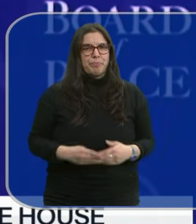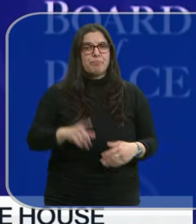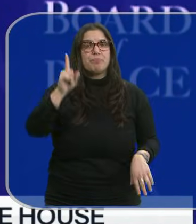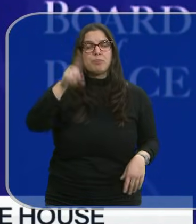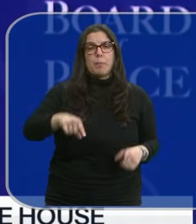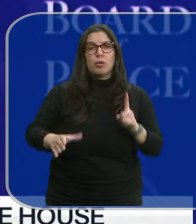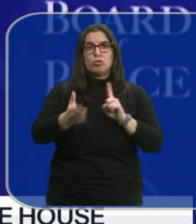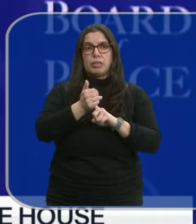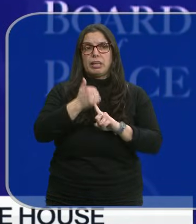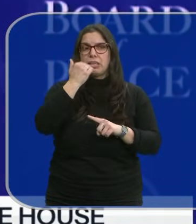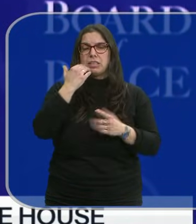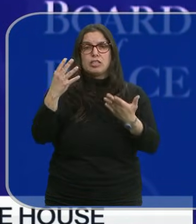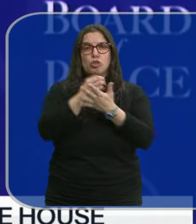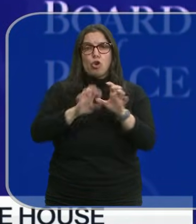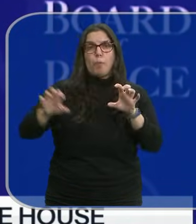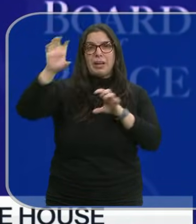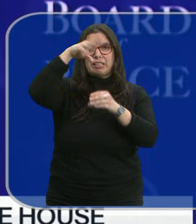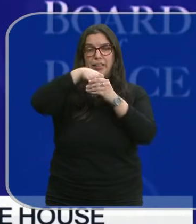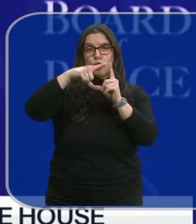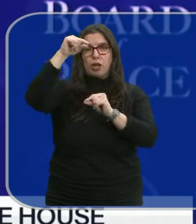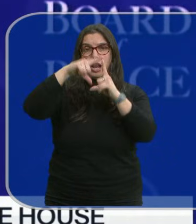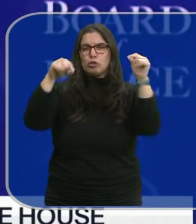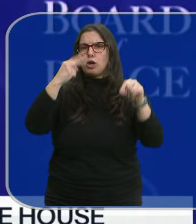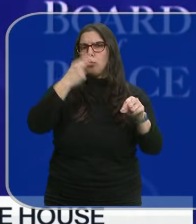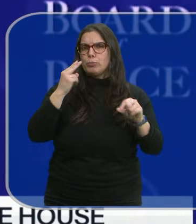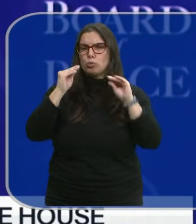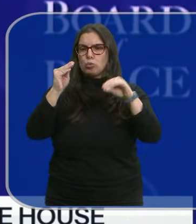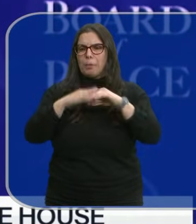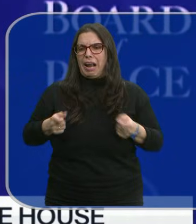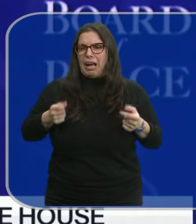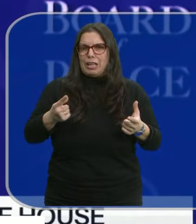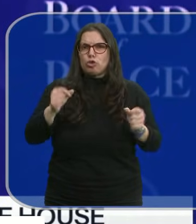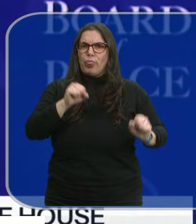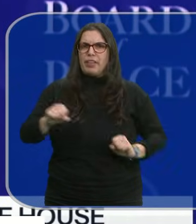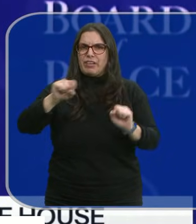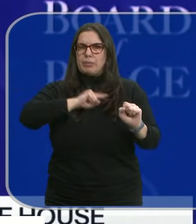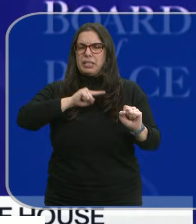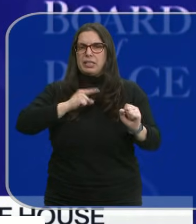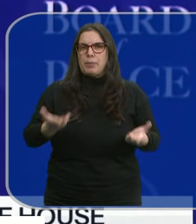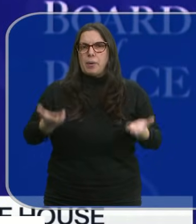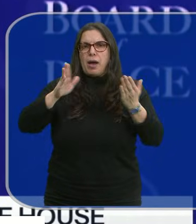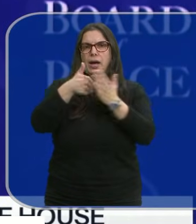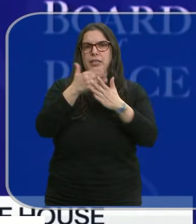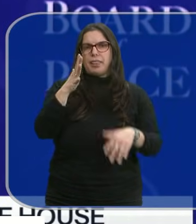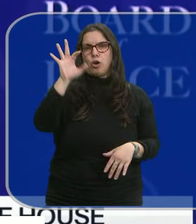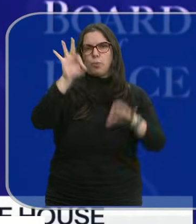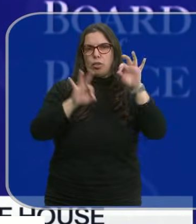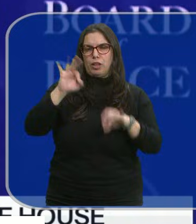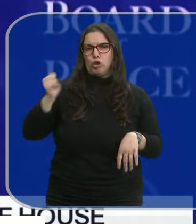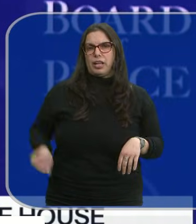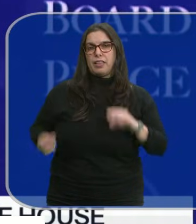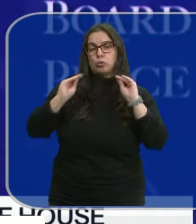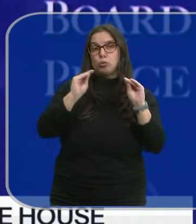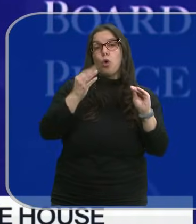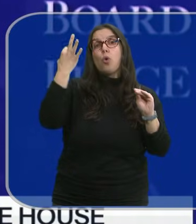También conseguí que prácticamente todos los aliados de la OTAN se comprometieran a aumentar su gasto en defensa hasta el 5% del PIB.